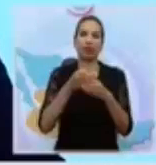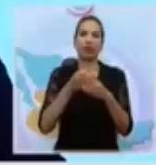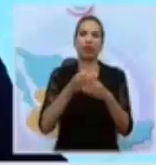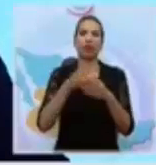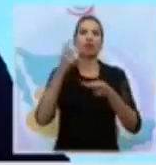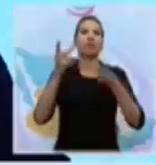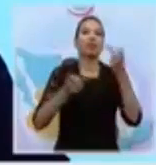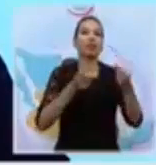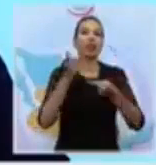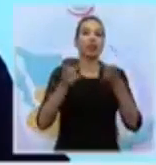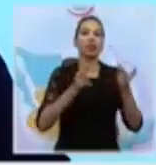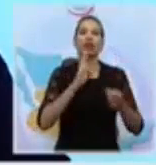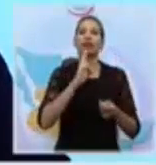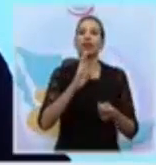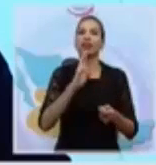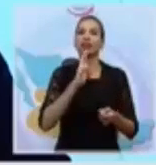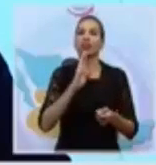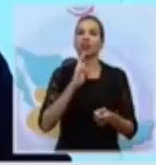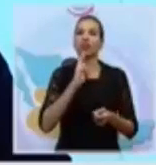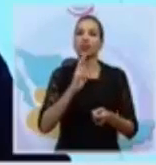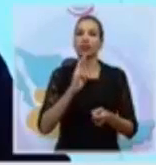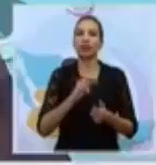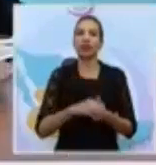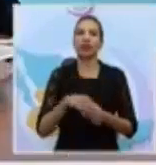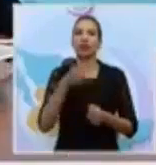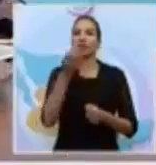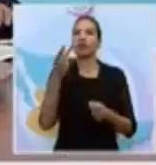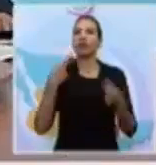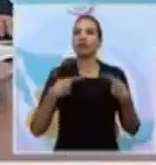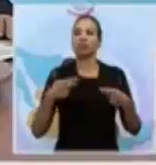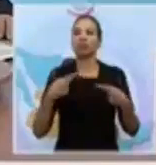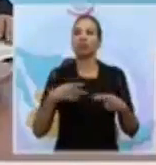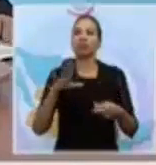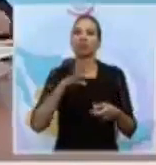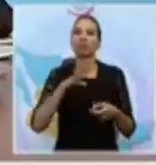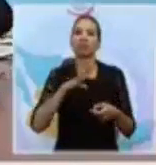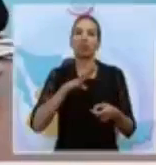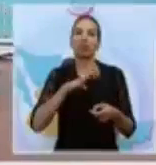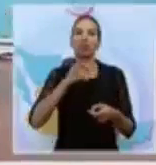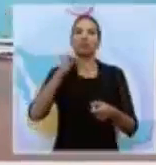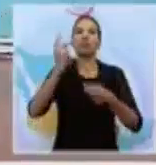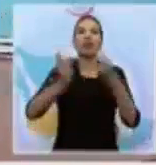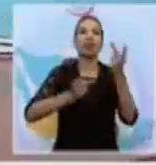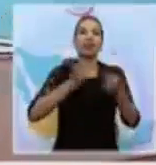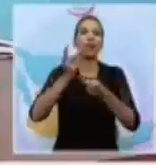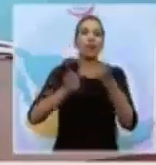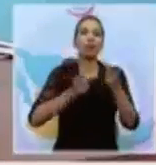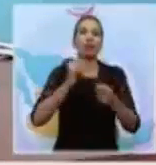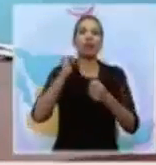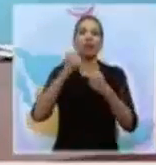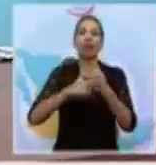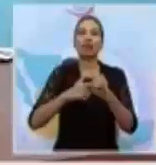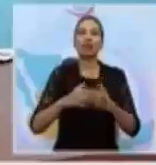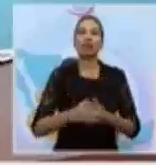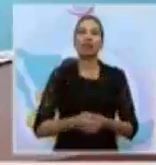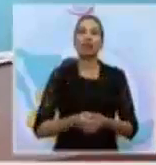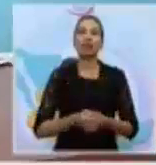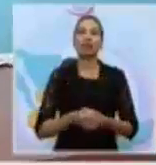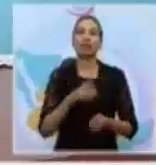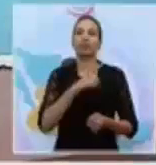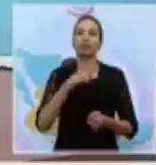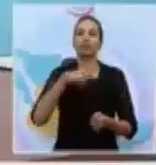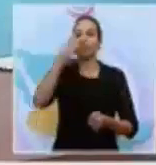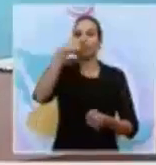las preguntas y respuestas. Okay. Si alguna persona tuviera alguna pregunta que hacerle